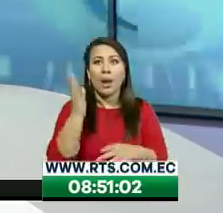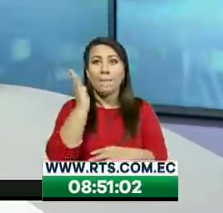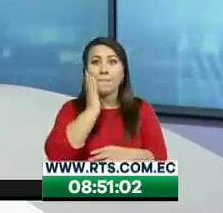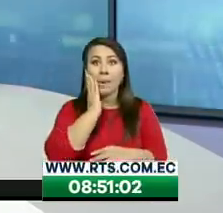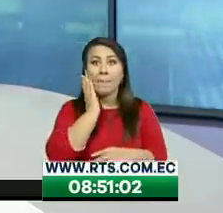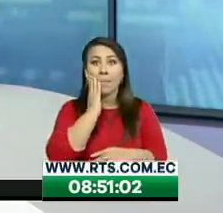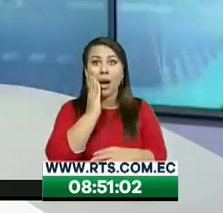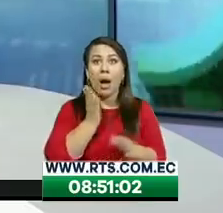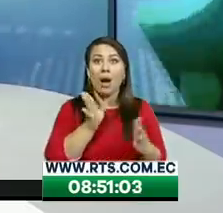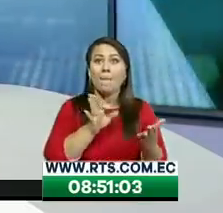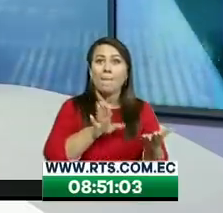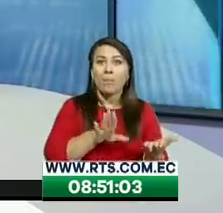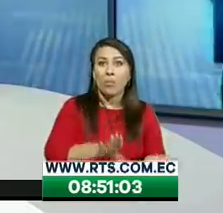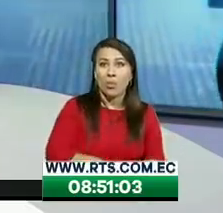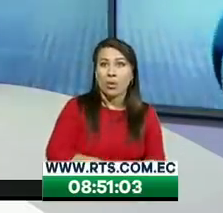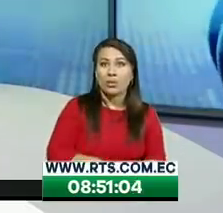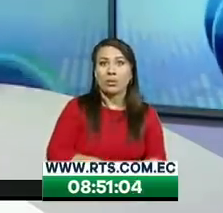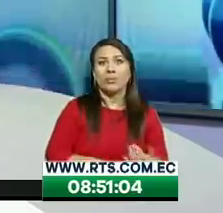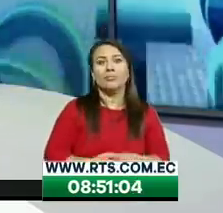regresar.